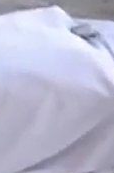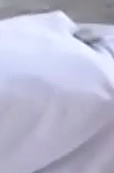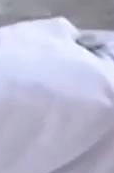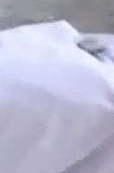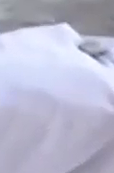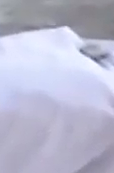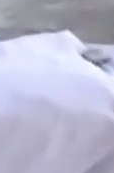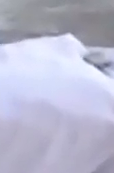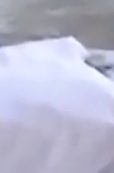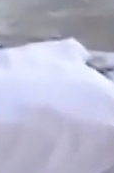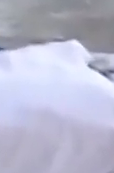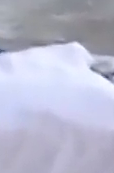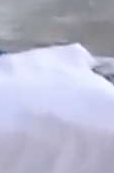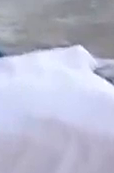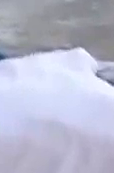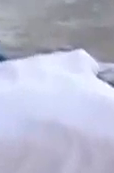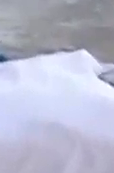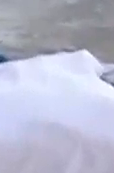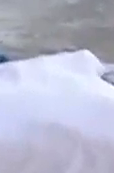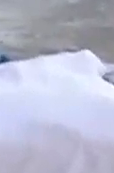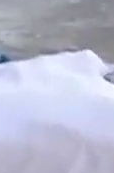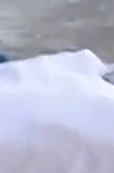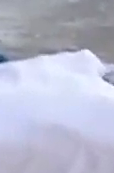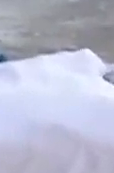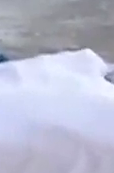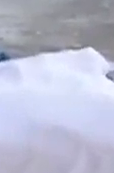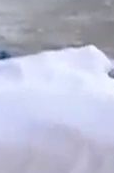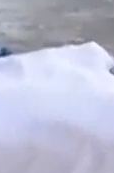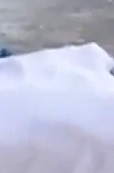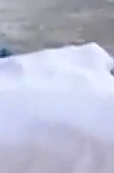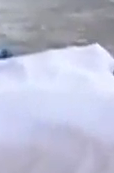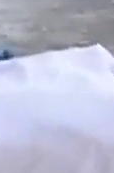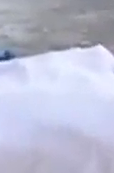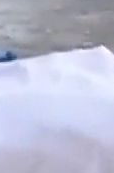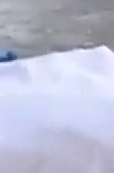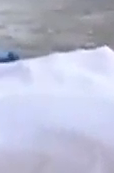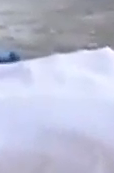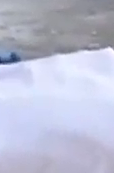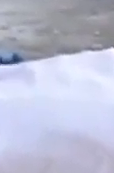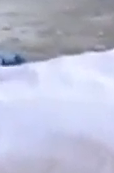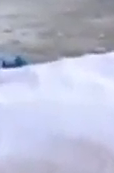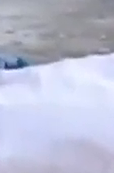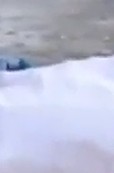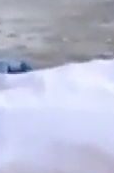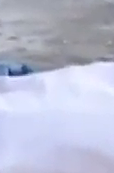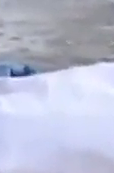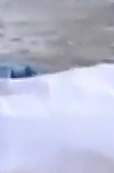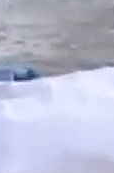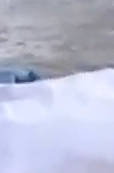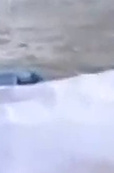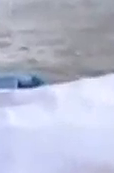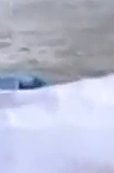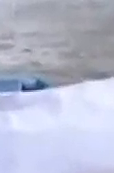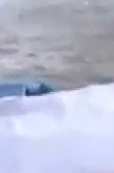respetando la virtud y honor. Gloria al